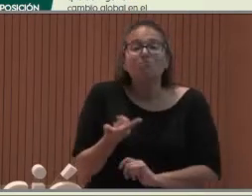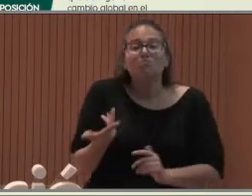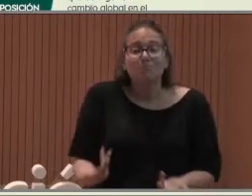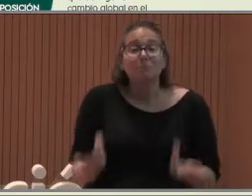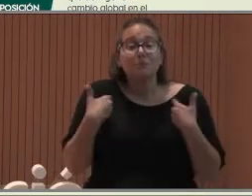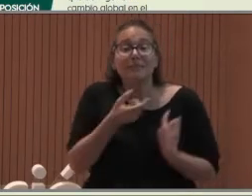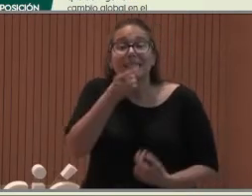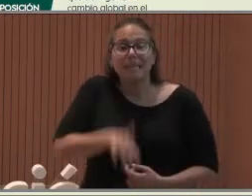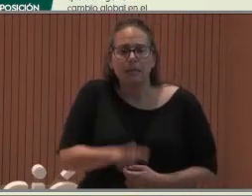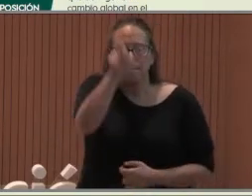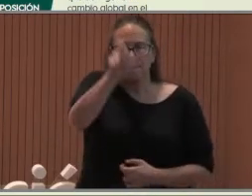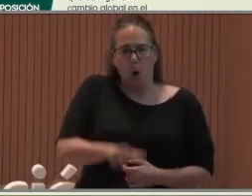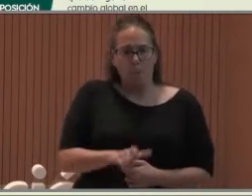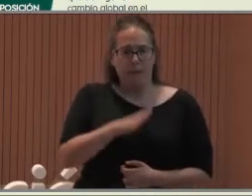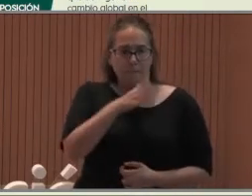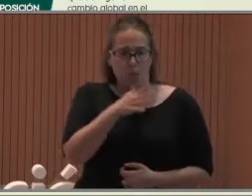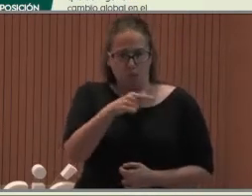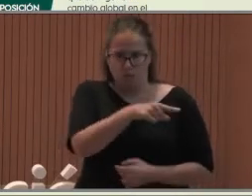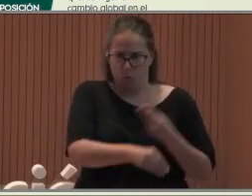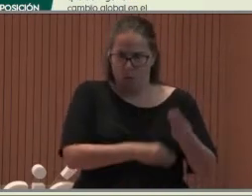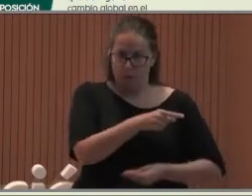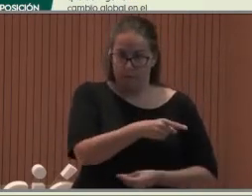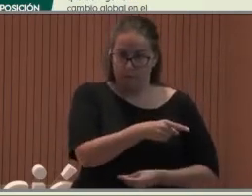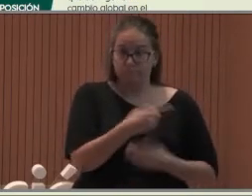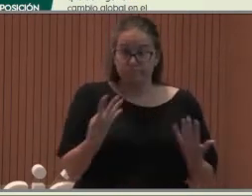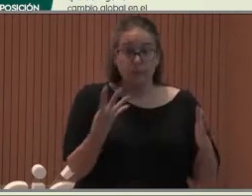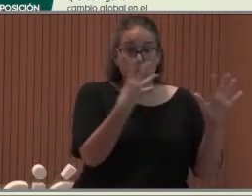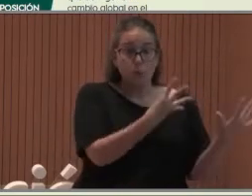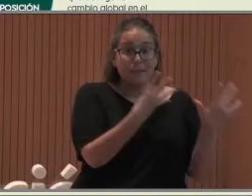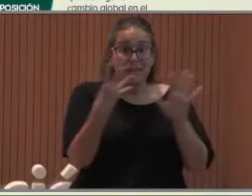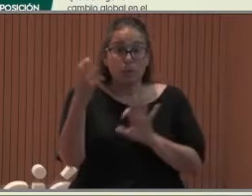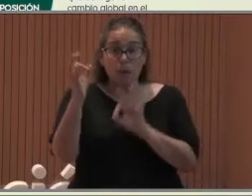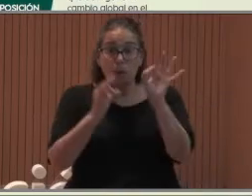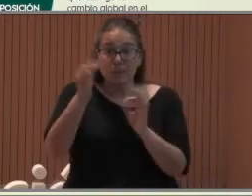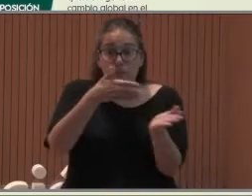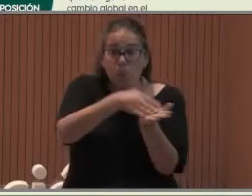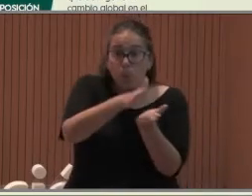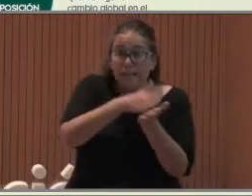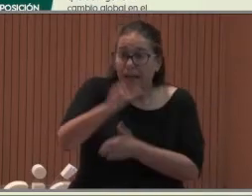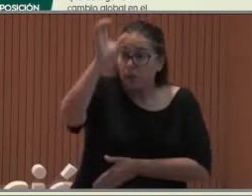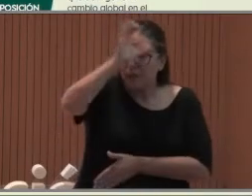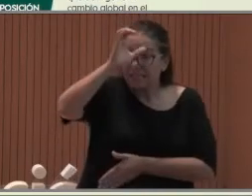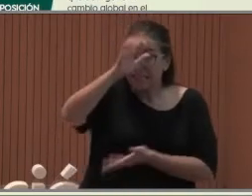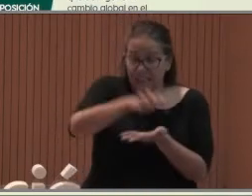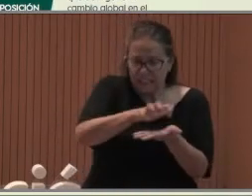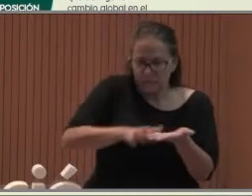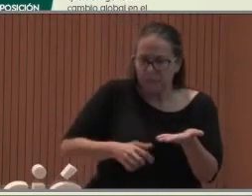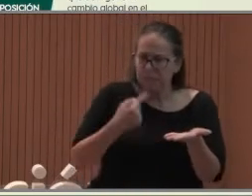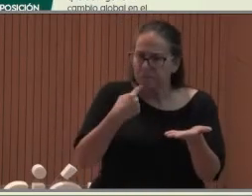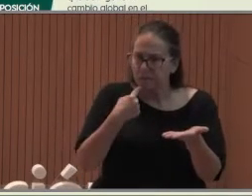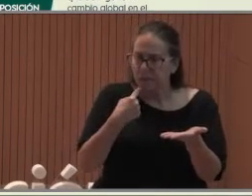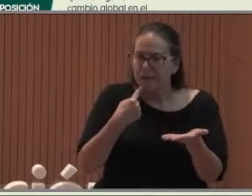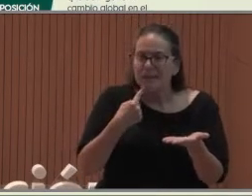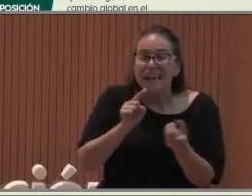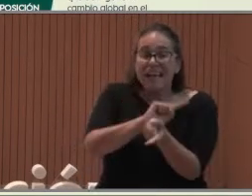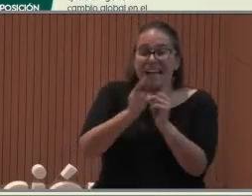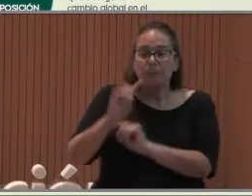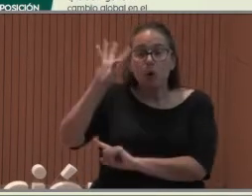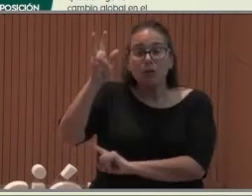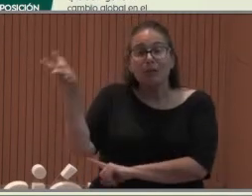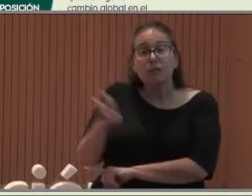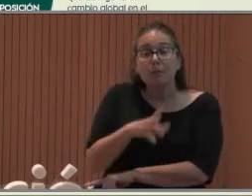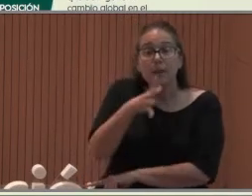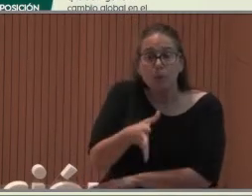inequívoca, el 99% de las publicaciones científicas revisadas dicen que el cambio climático es de causa humana.